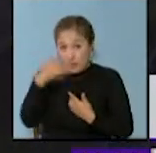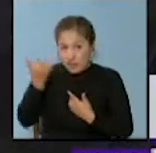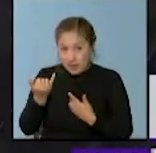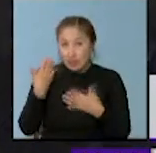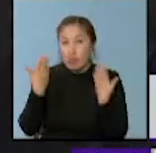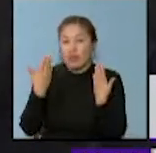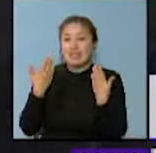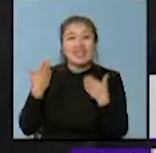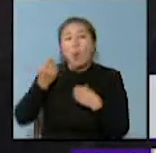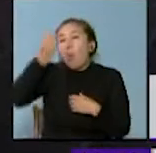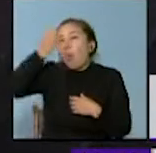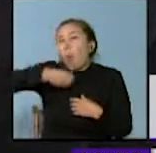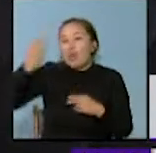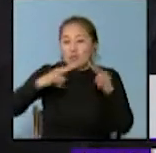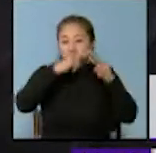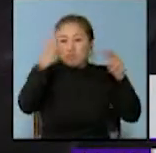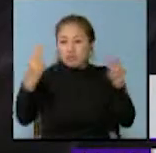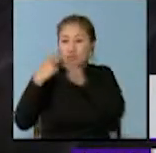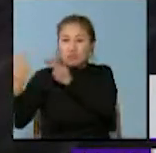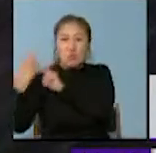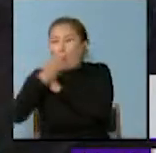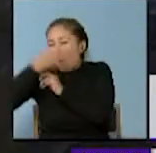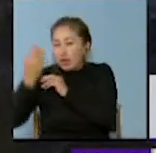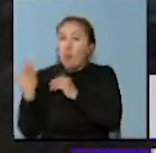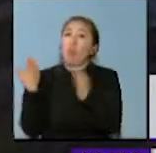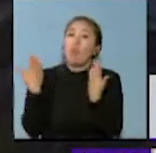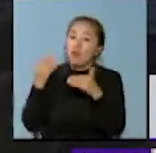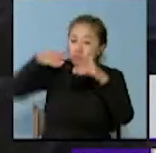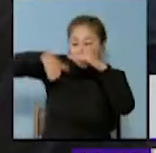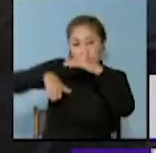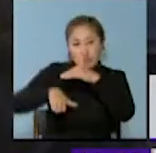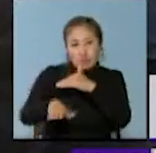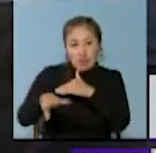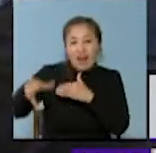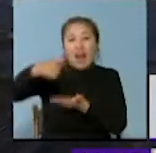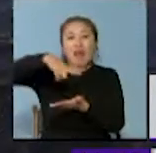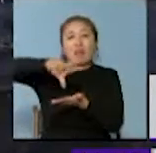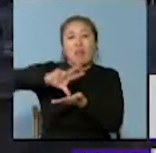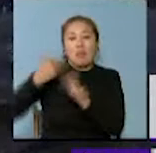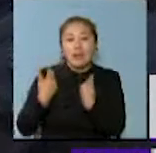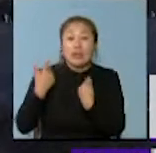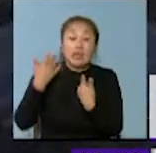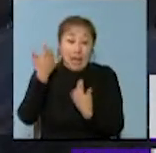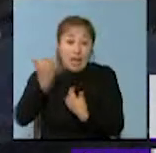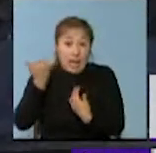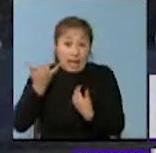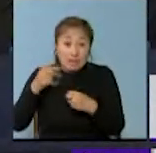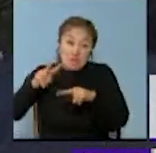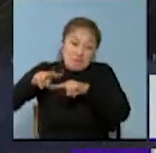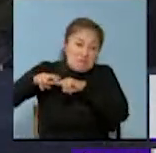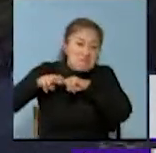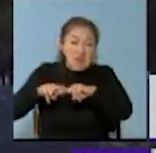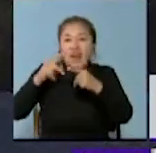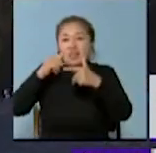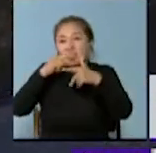ingresado desde cualquier puente que atraviesa el río xibi xibi uno desciende al parque y encuentra plazas ya sea plazas que tienen